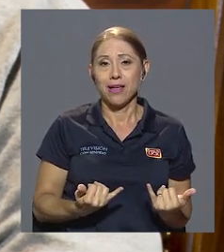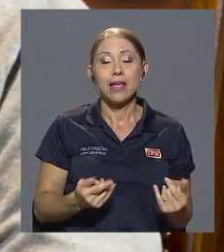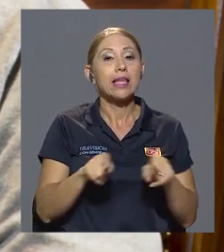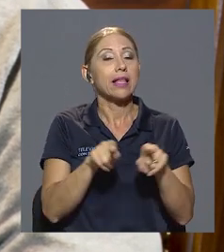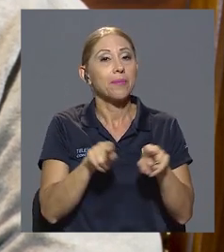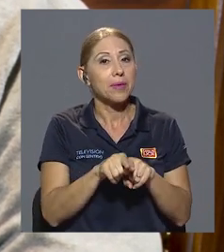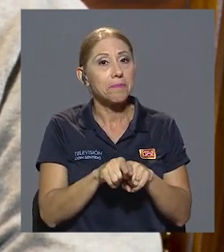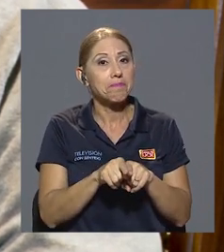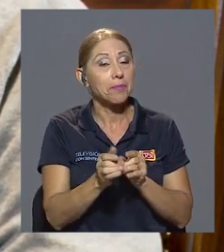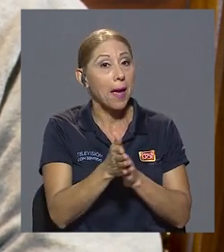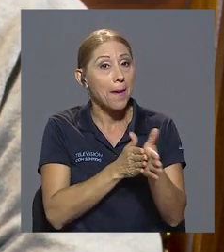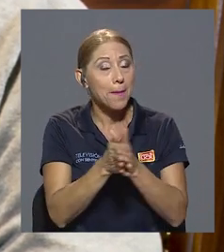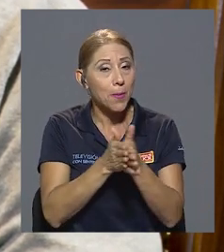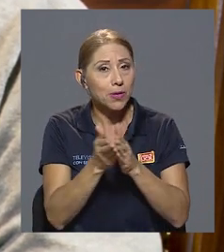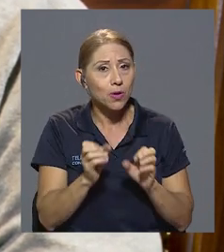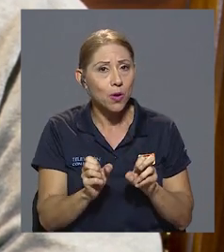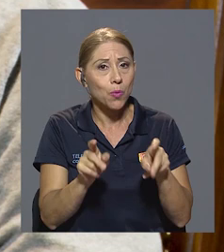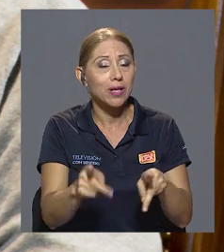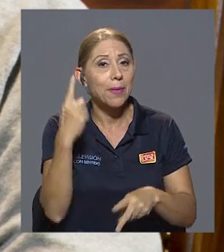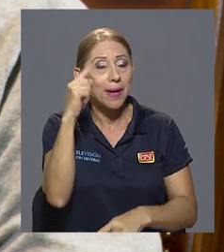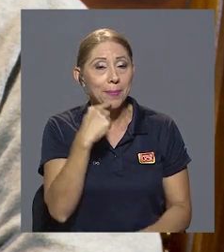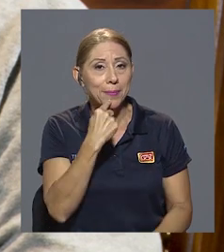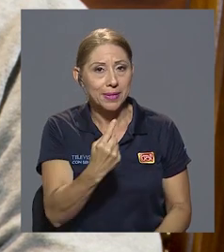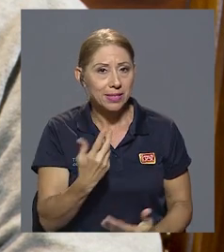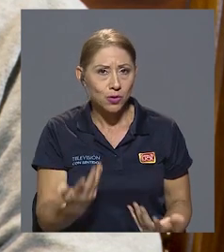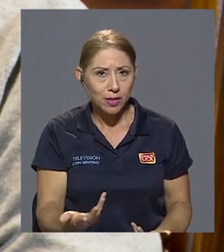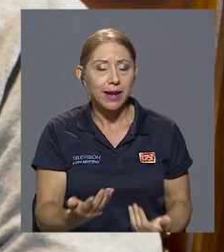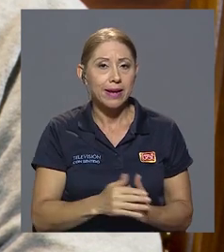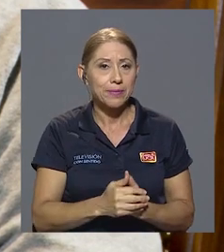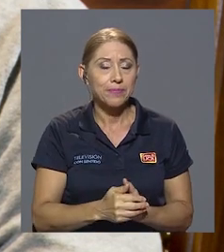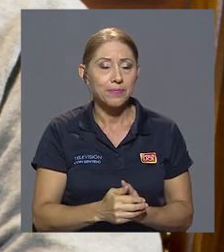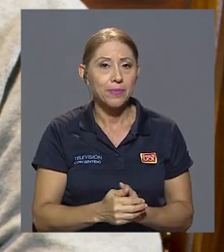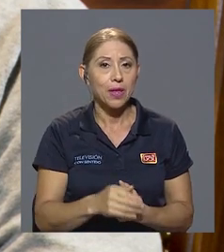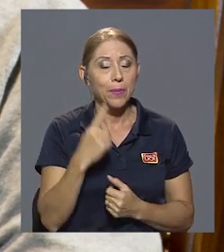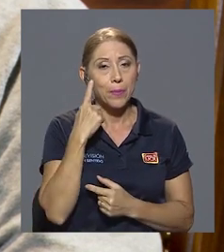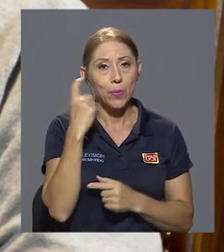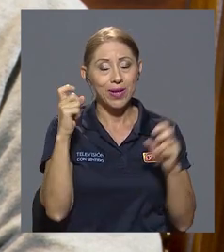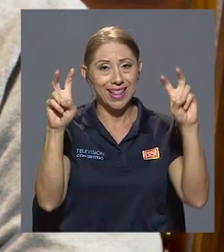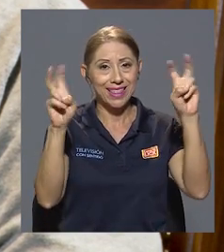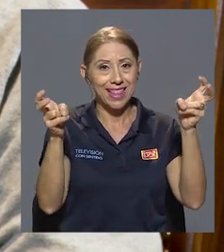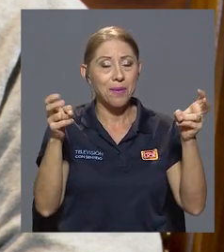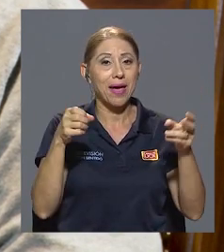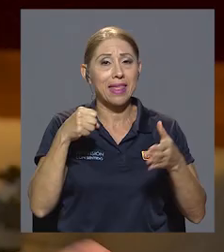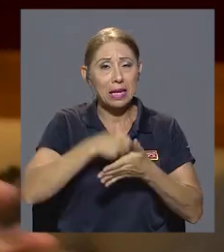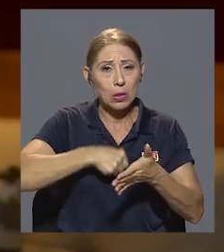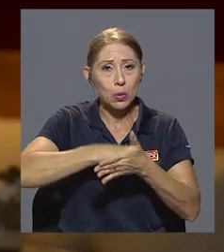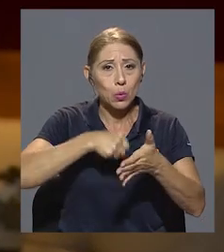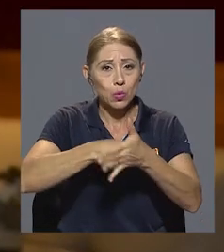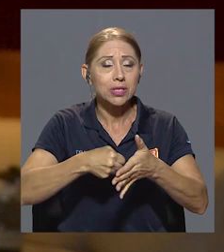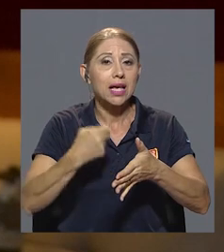y también aprovechó la oportunidad para mencionar ya que el tema de las luchas territoriales